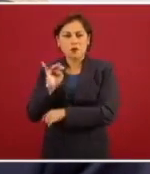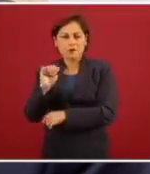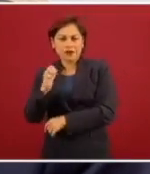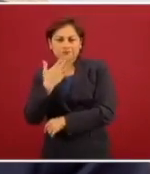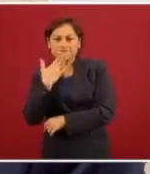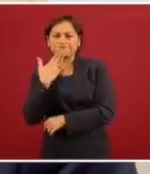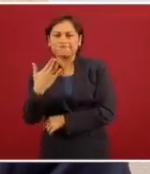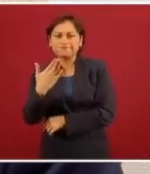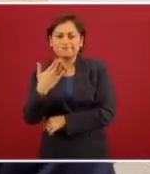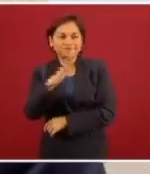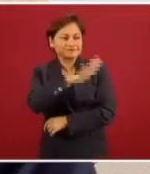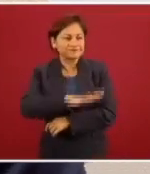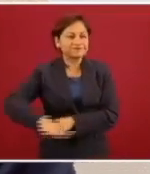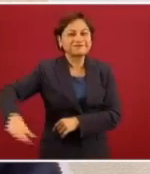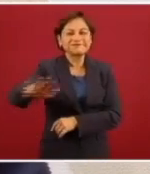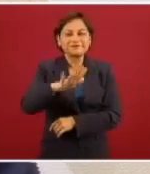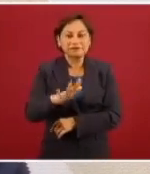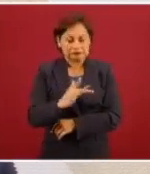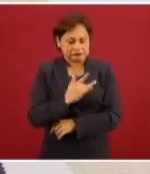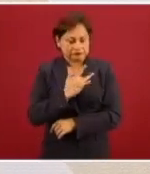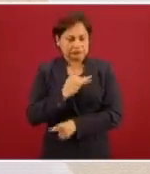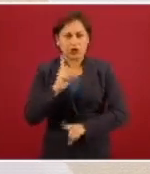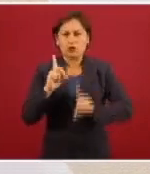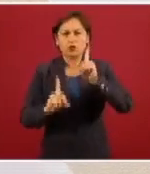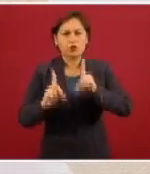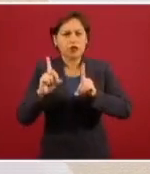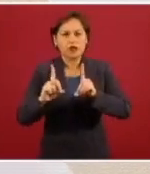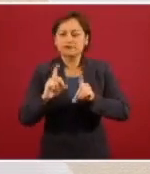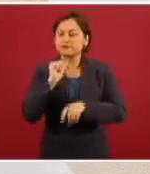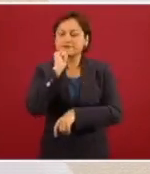Estoy seguro de que pronto, muy pronto,